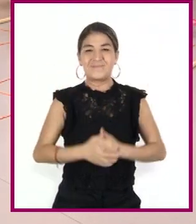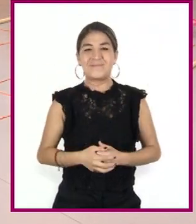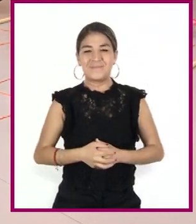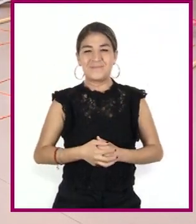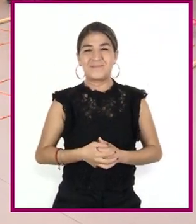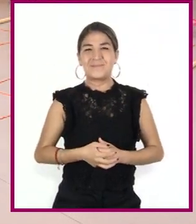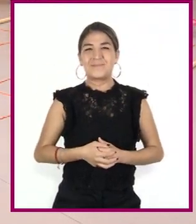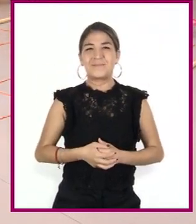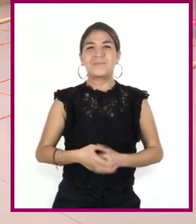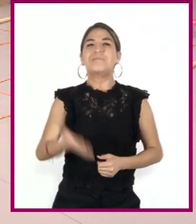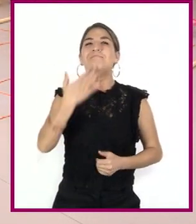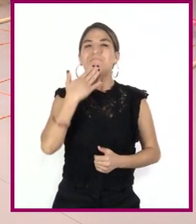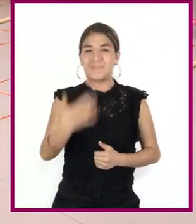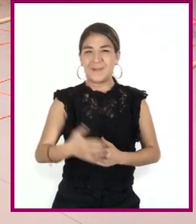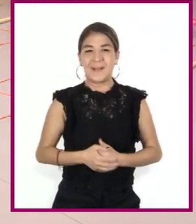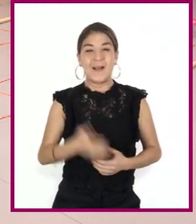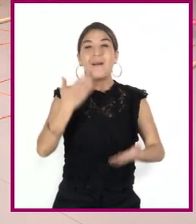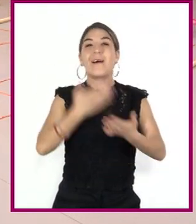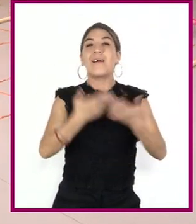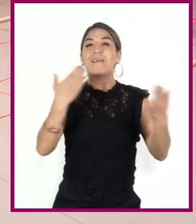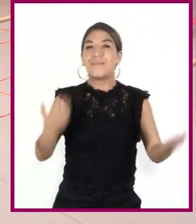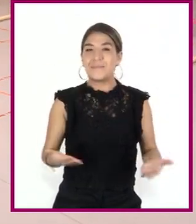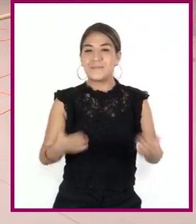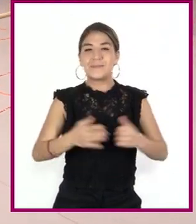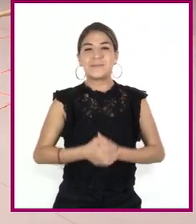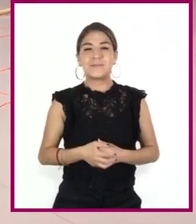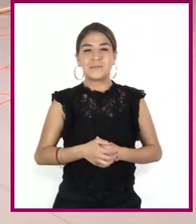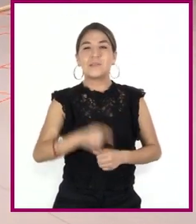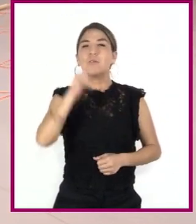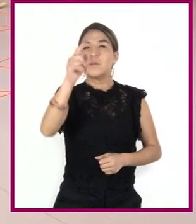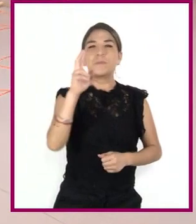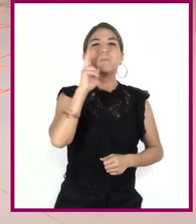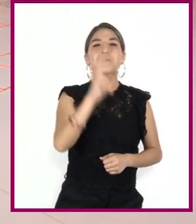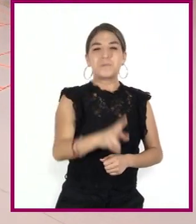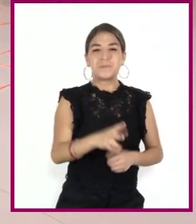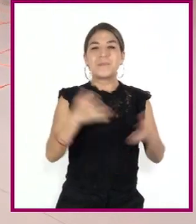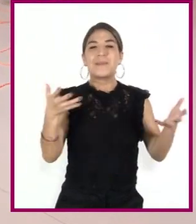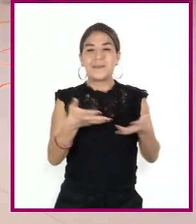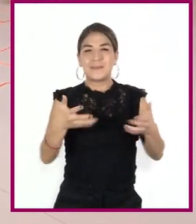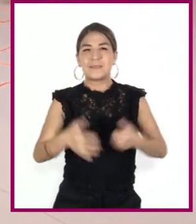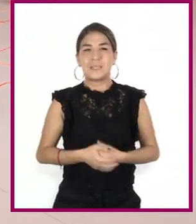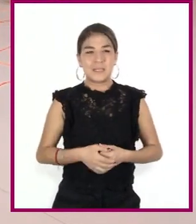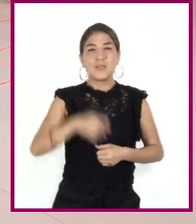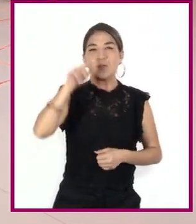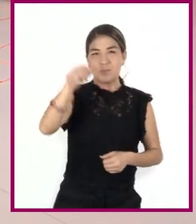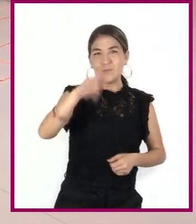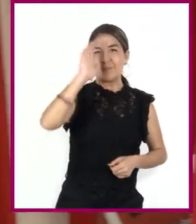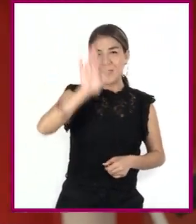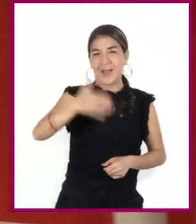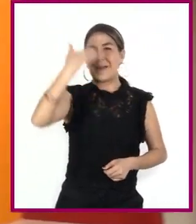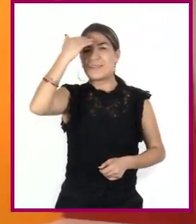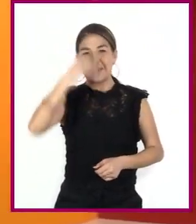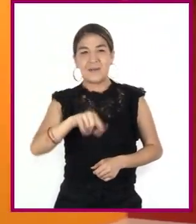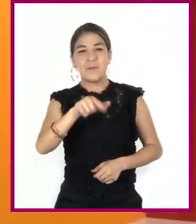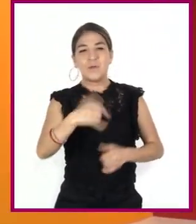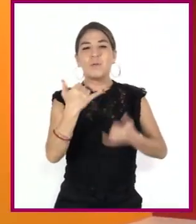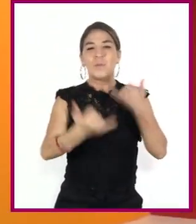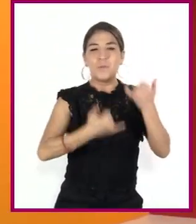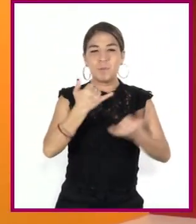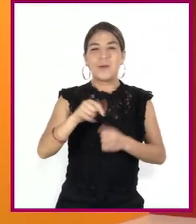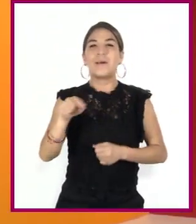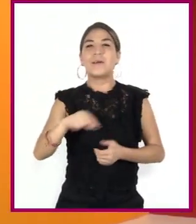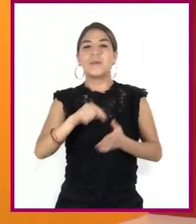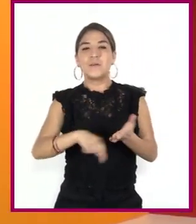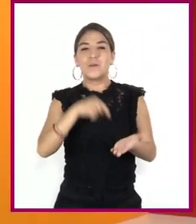Listo. Muy bien. Ahora vean lo que vamos a hacer. Ya conocimos el campo de juego. Tenemos